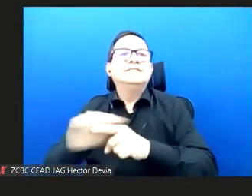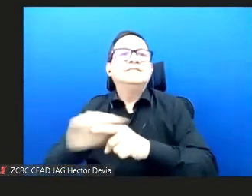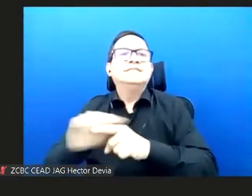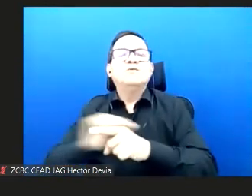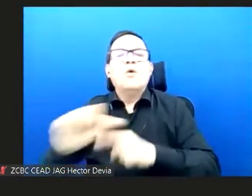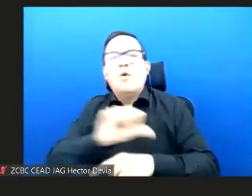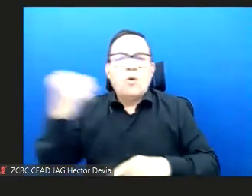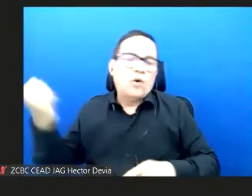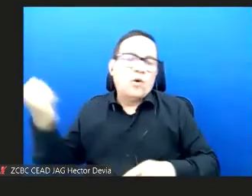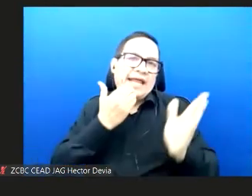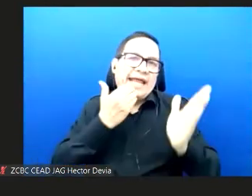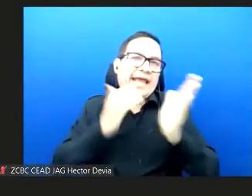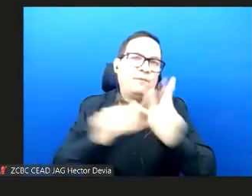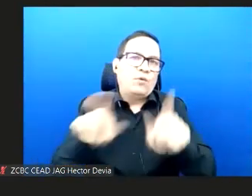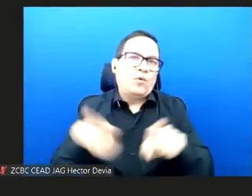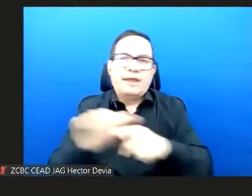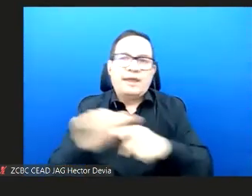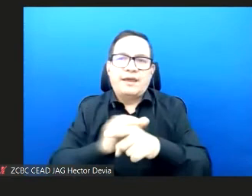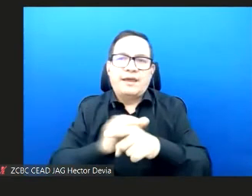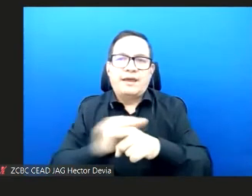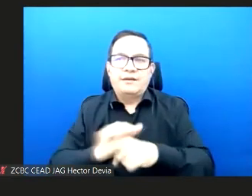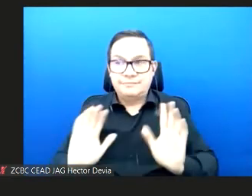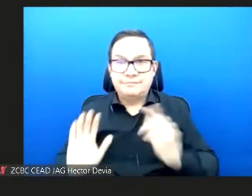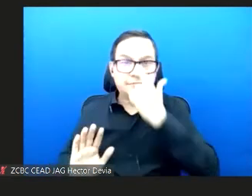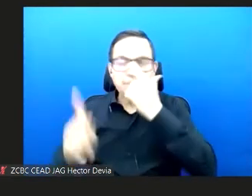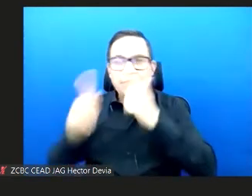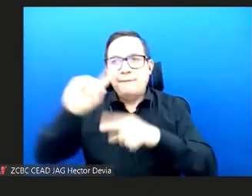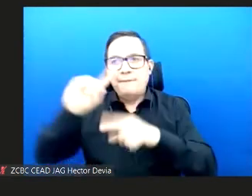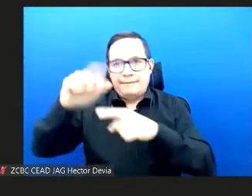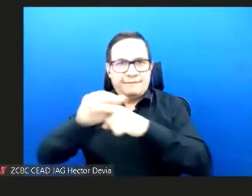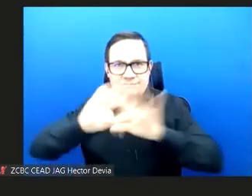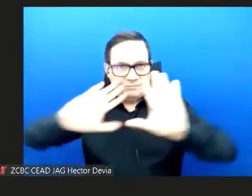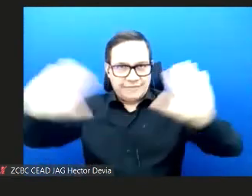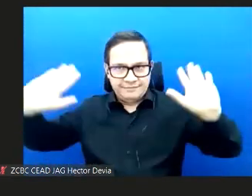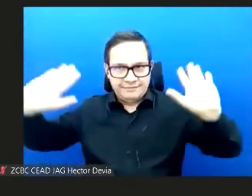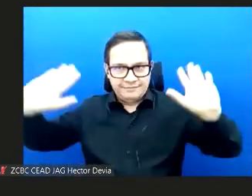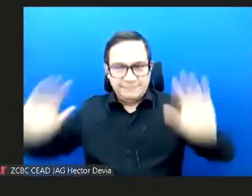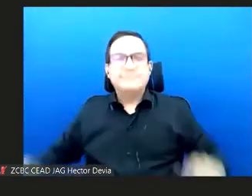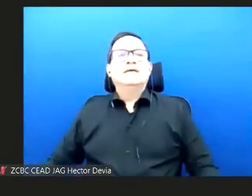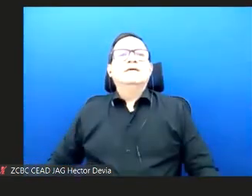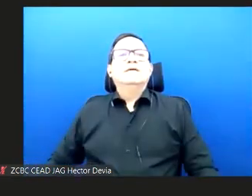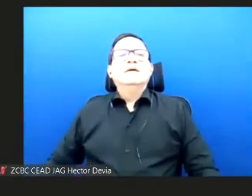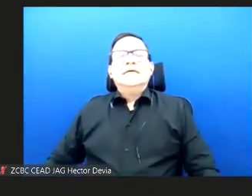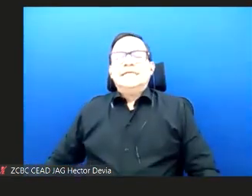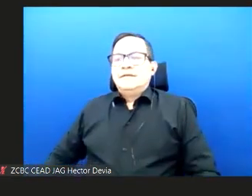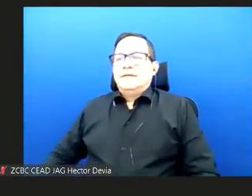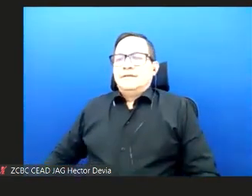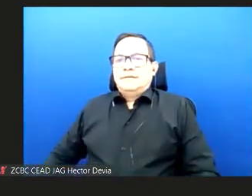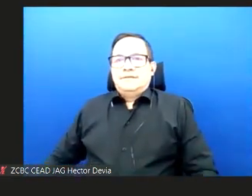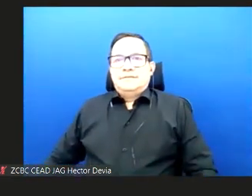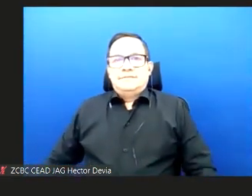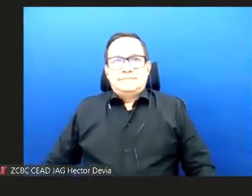segundo ejercicio. Eso era todo del primer ejercicio. Espérenme que quiero ubicar esto por acá.